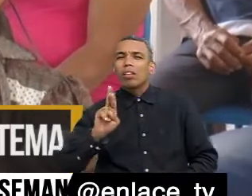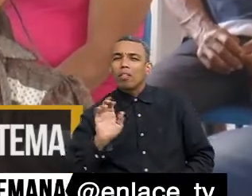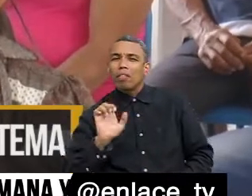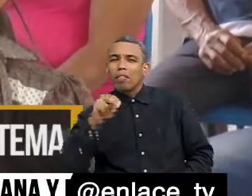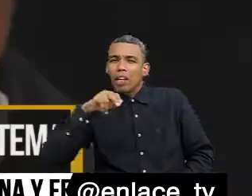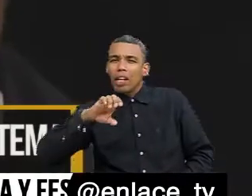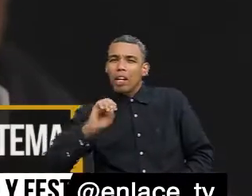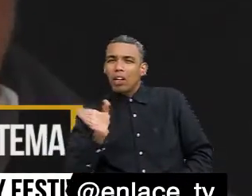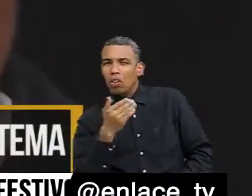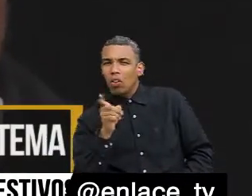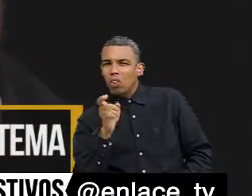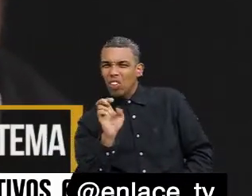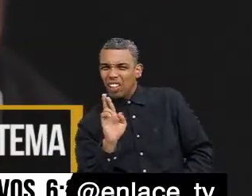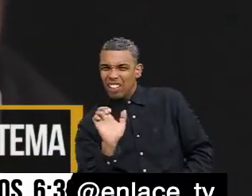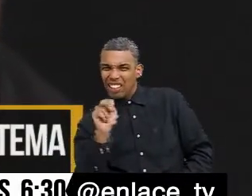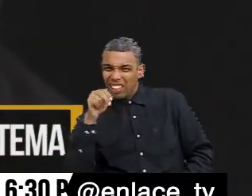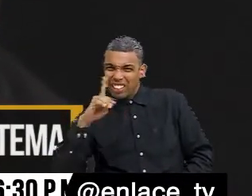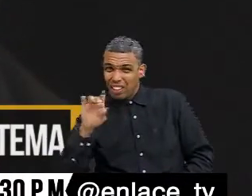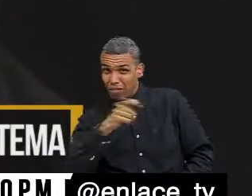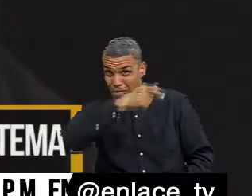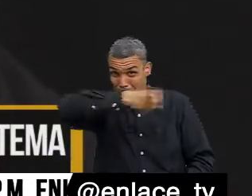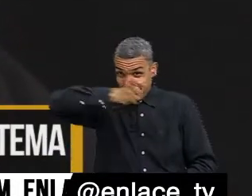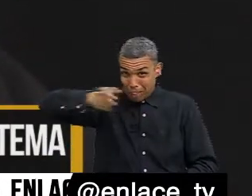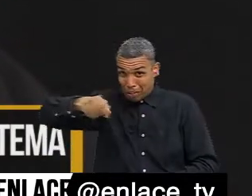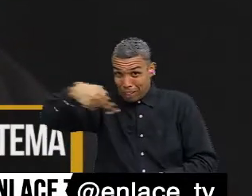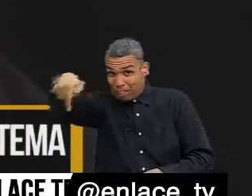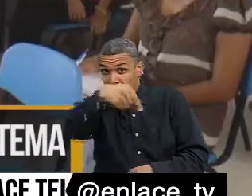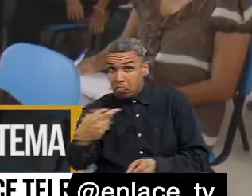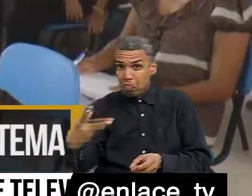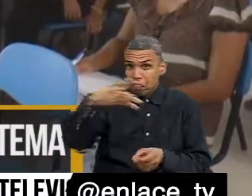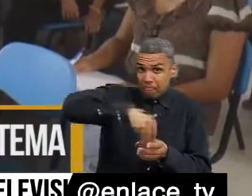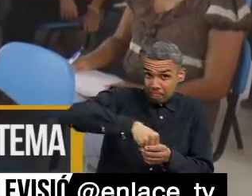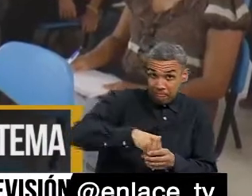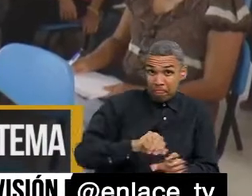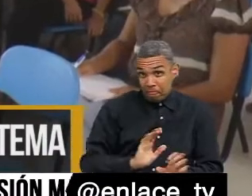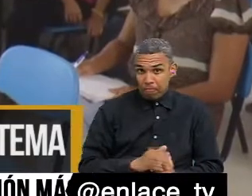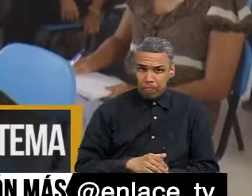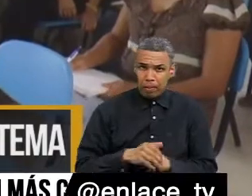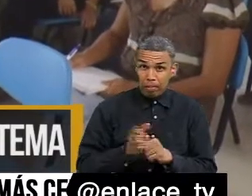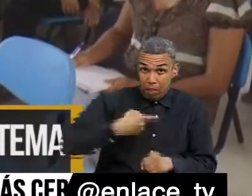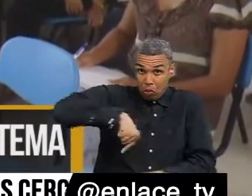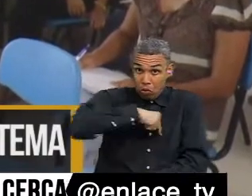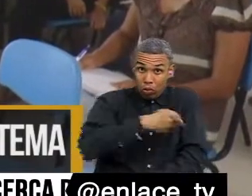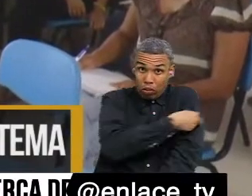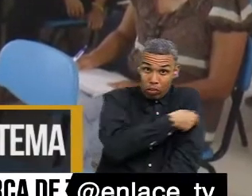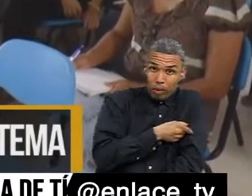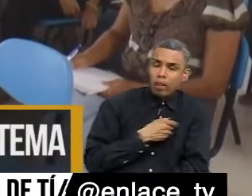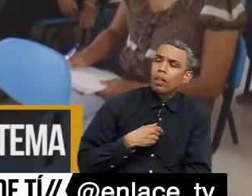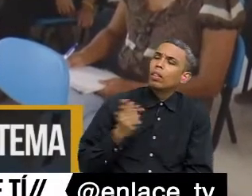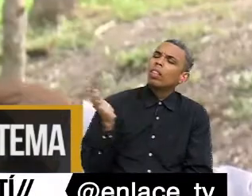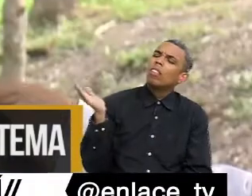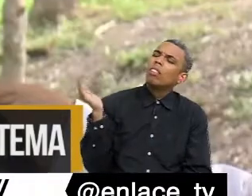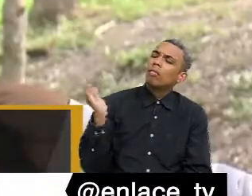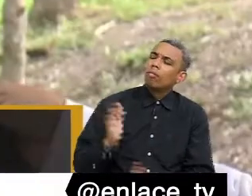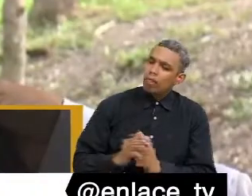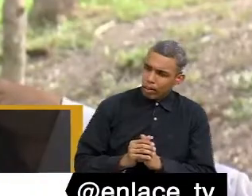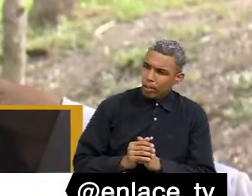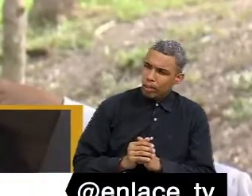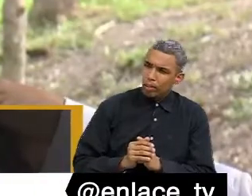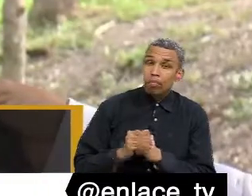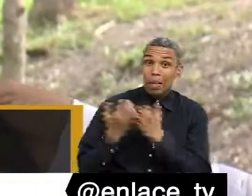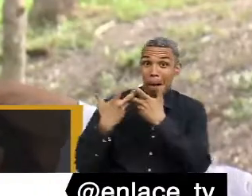así hicimos hacer reunión y hubo como un pequeño malestar por parte del concesionario porque asistimos a esa reunión